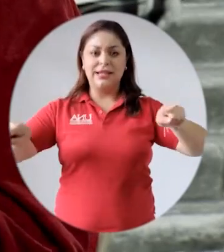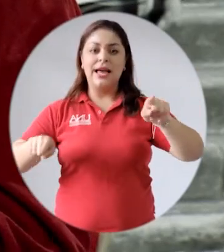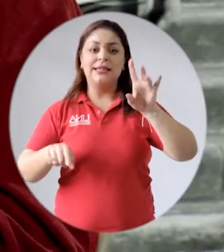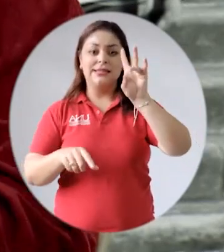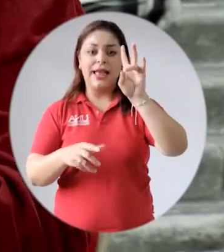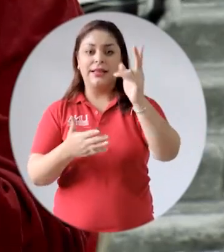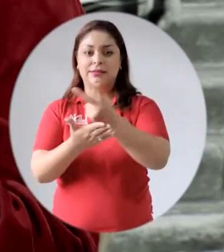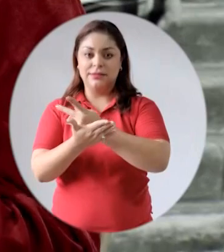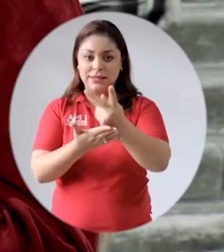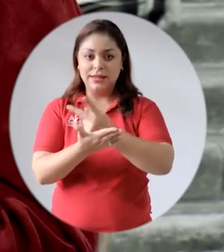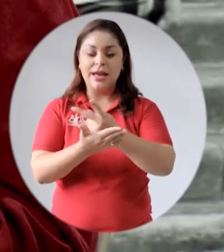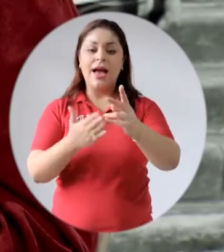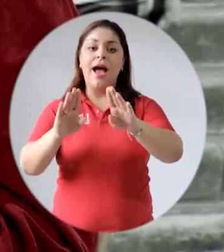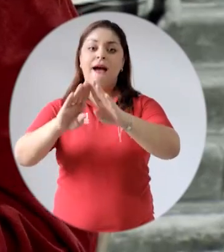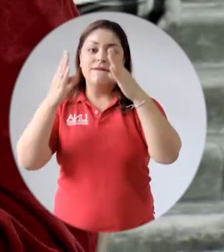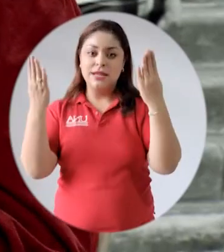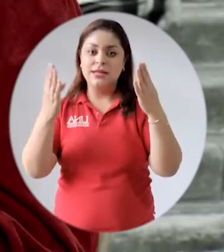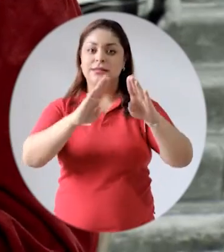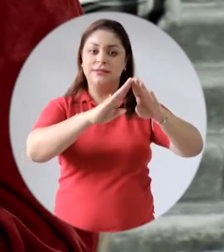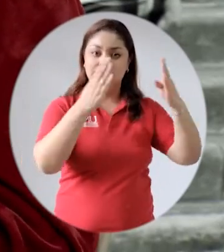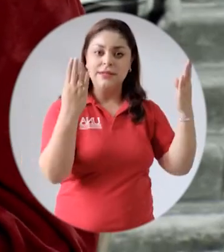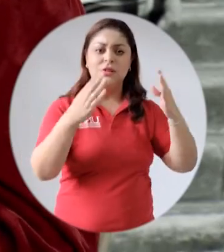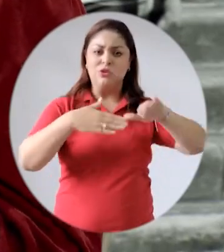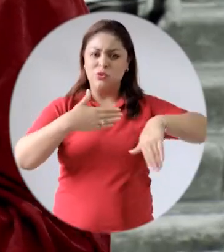IDESPO, se preguntó que si